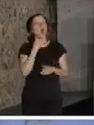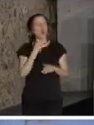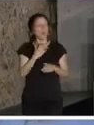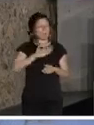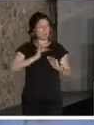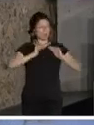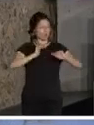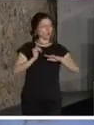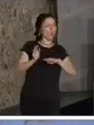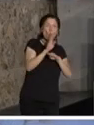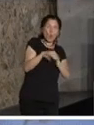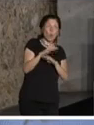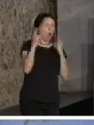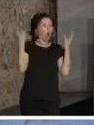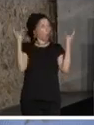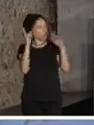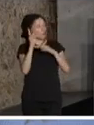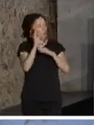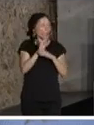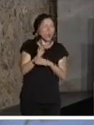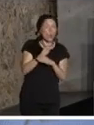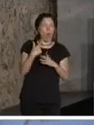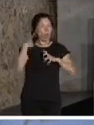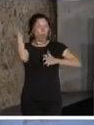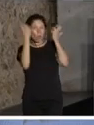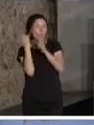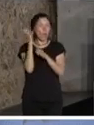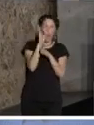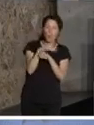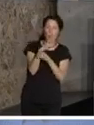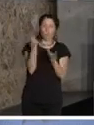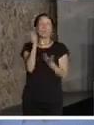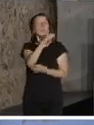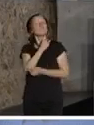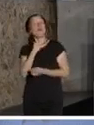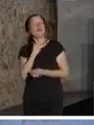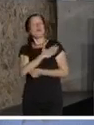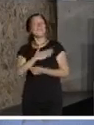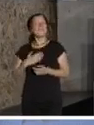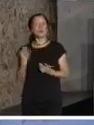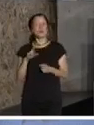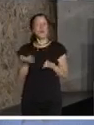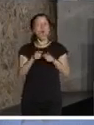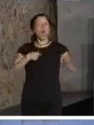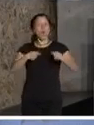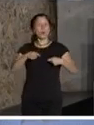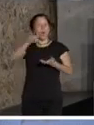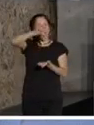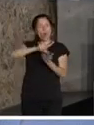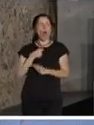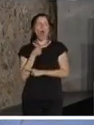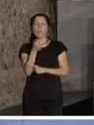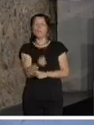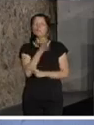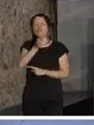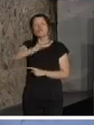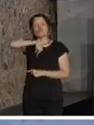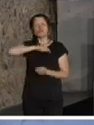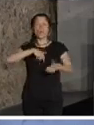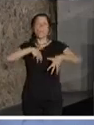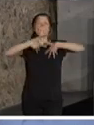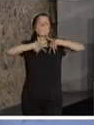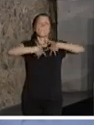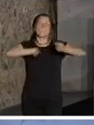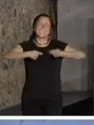que cuide de sus árboles que cuide de sus animales queremos un badajo que apoye al comercio local y por eso vamos a crear un